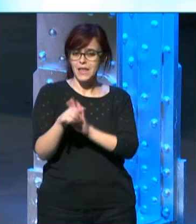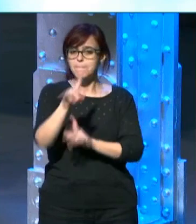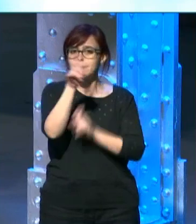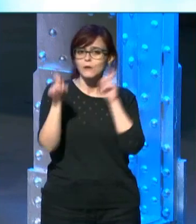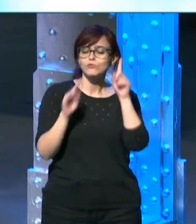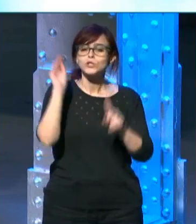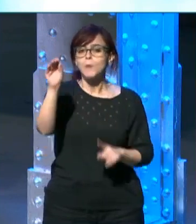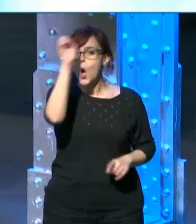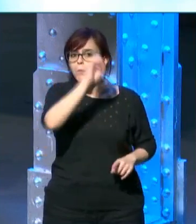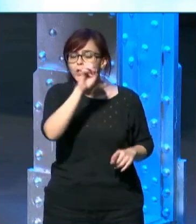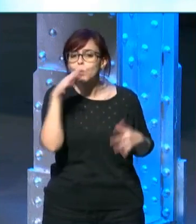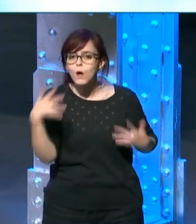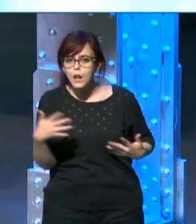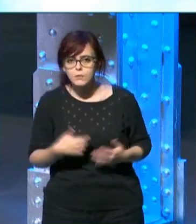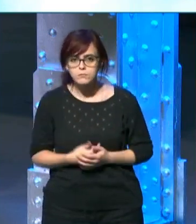preguntaros vuestra opinión al respecto.